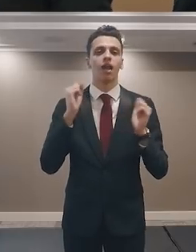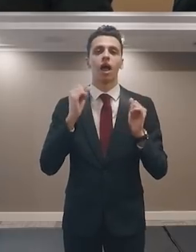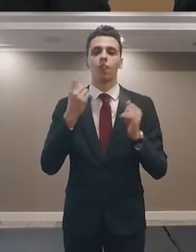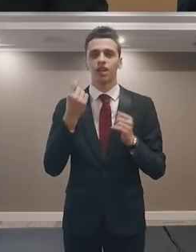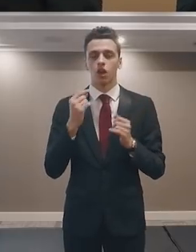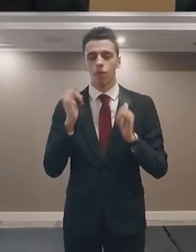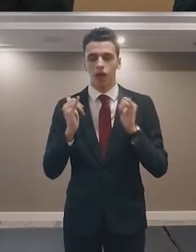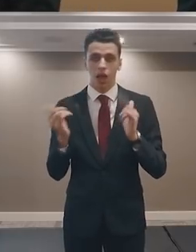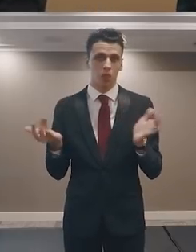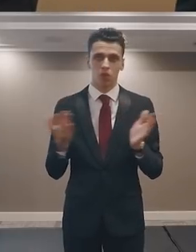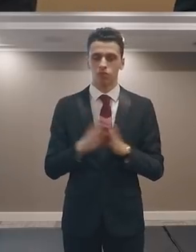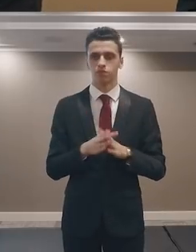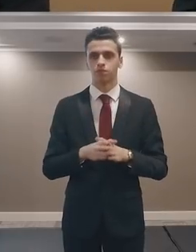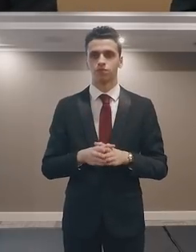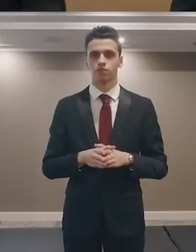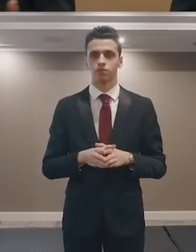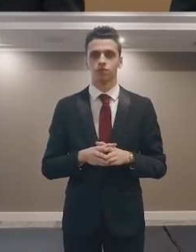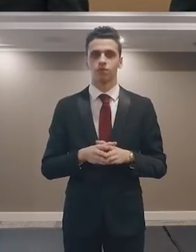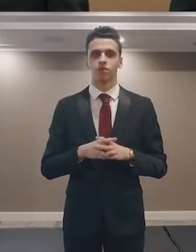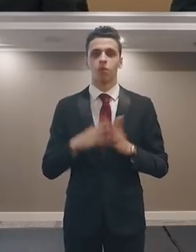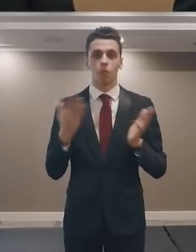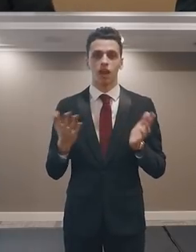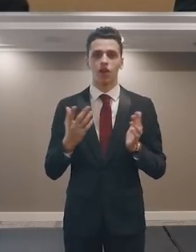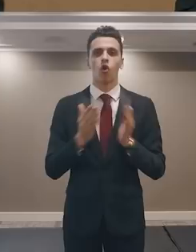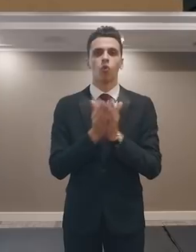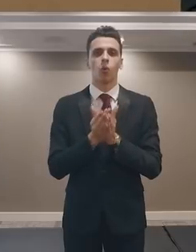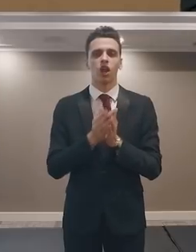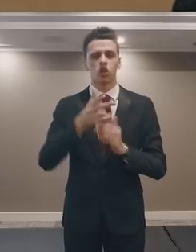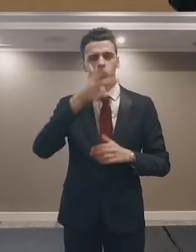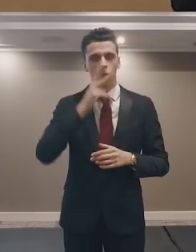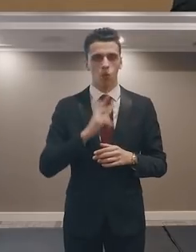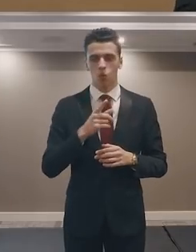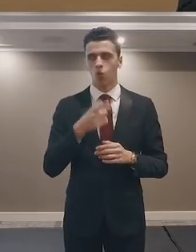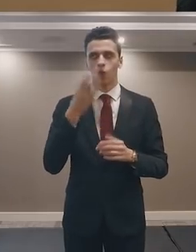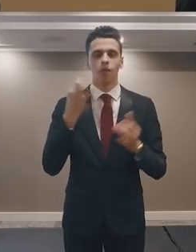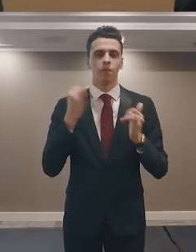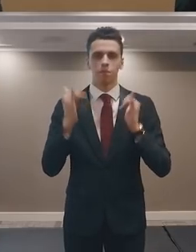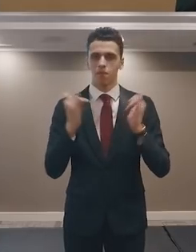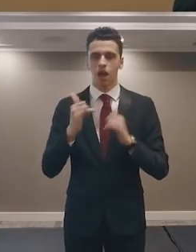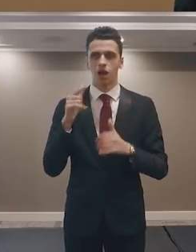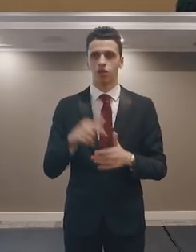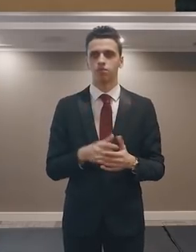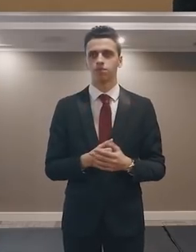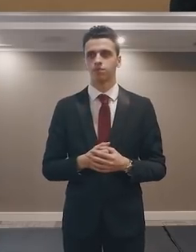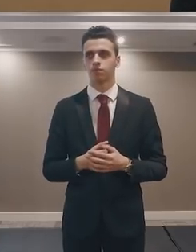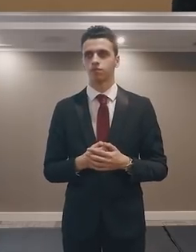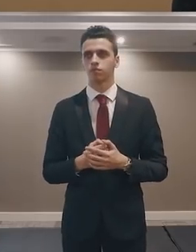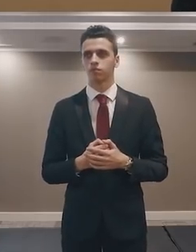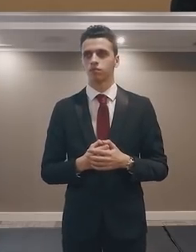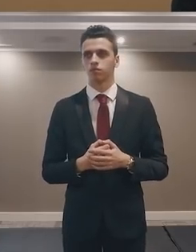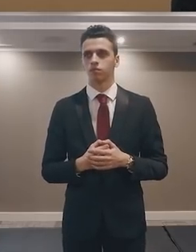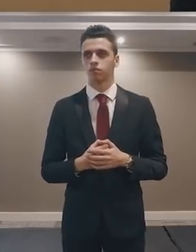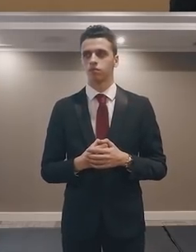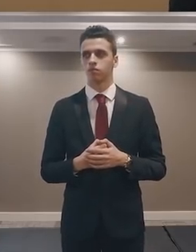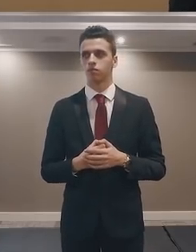pero sobre de una manera lujosa como son los cruceros alguien alguna vez ha estado en un crucero de lujo de los invitados los invitados